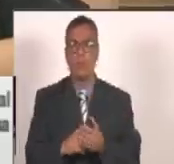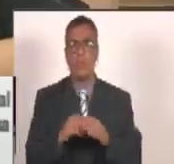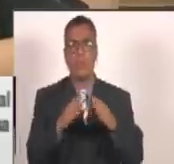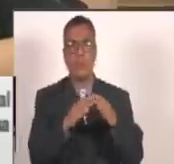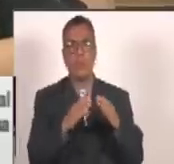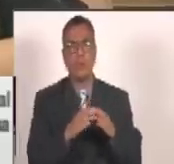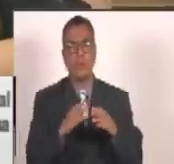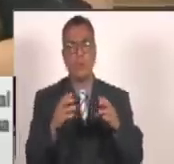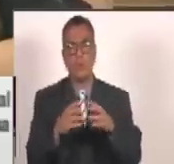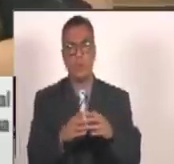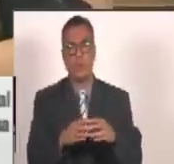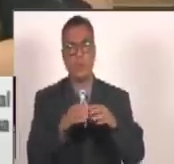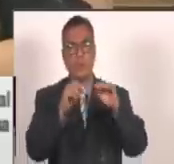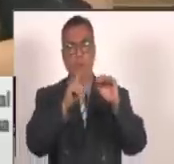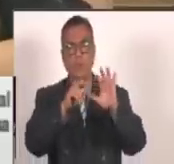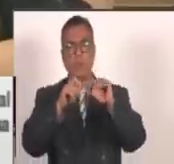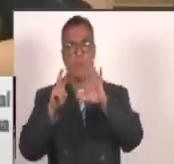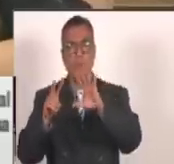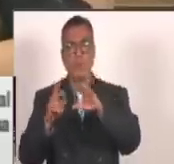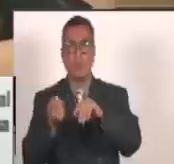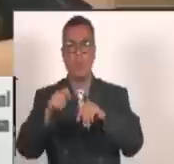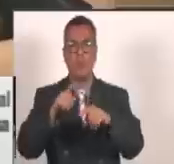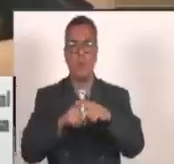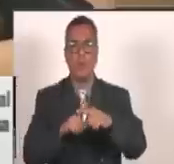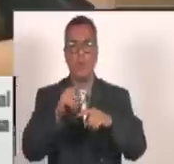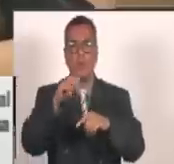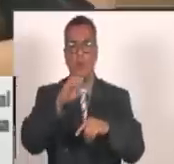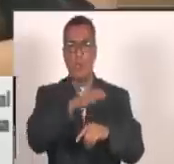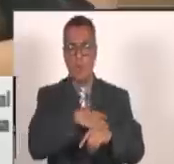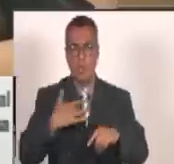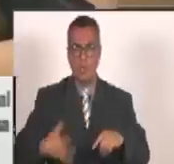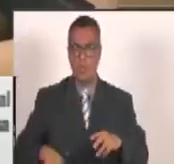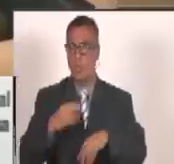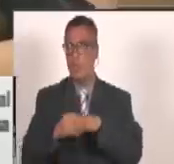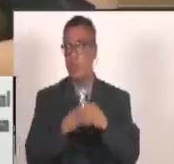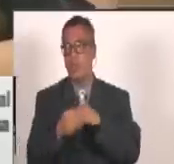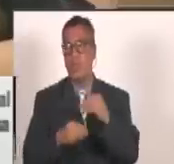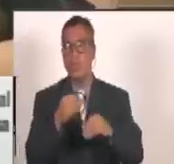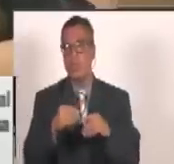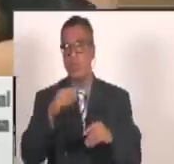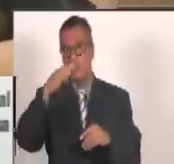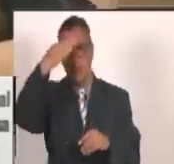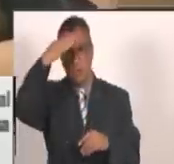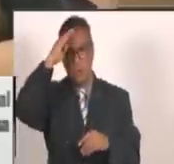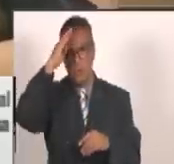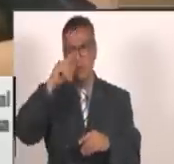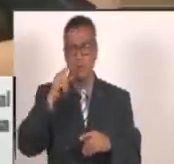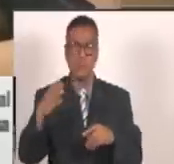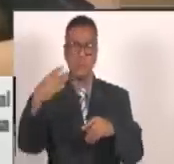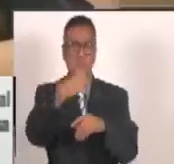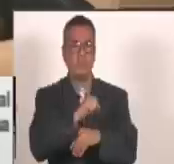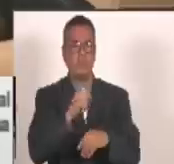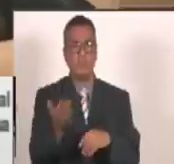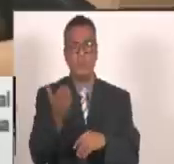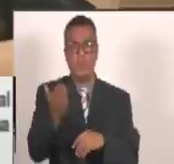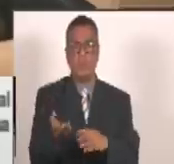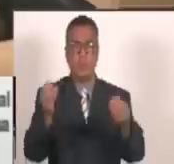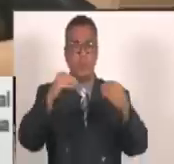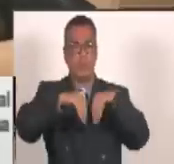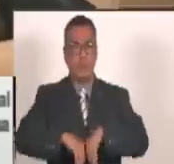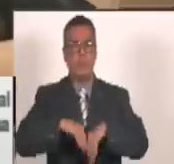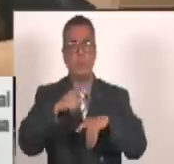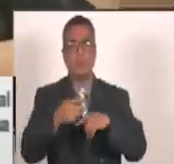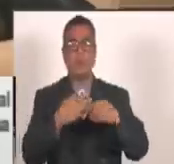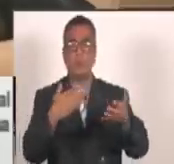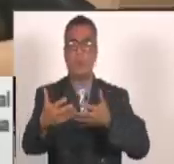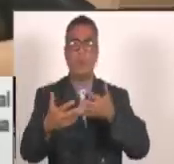la cumbre del Grupo de los 77 más China, celebrada en La Habana, Cuba, alcanzando importantes acuerdos